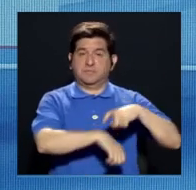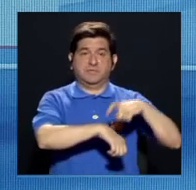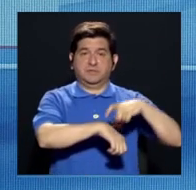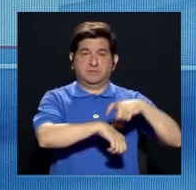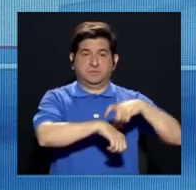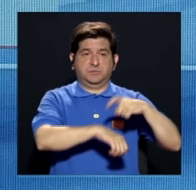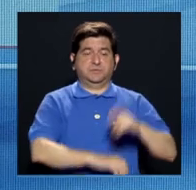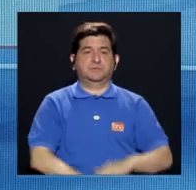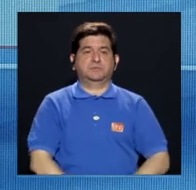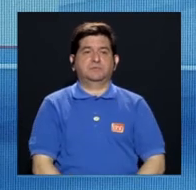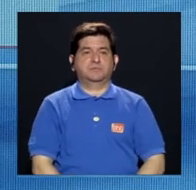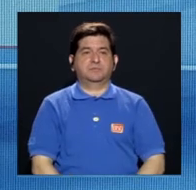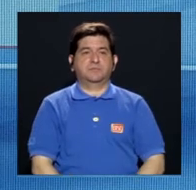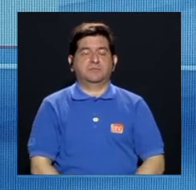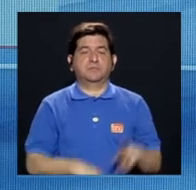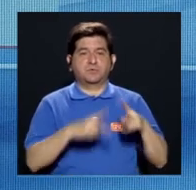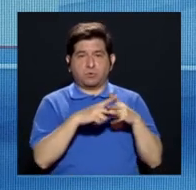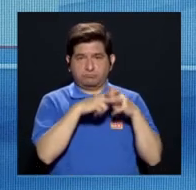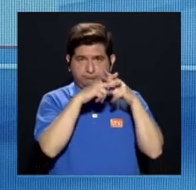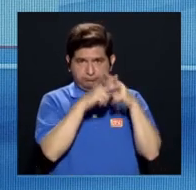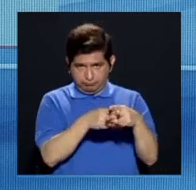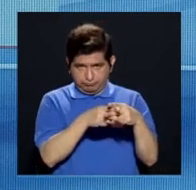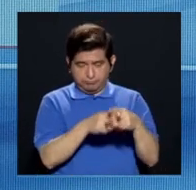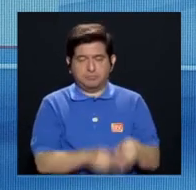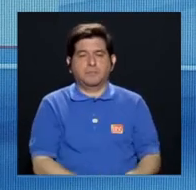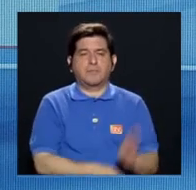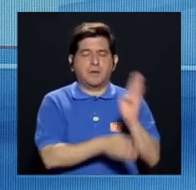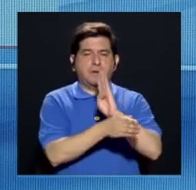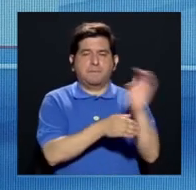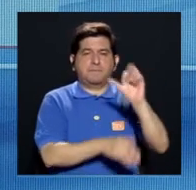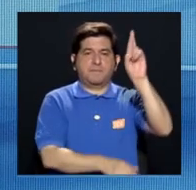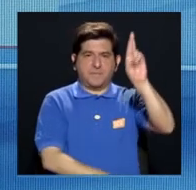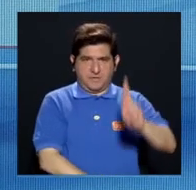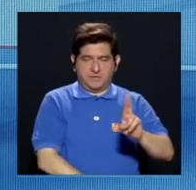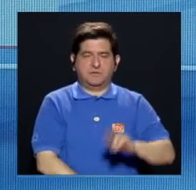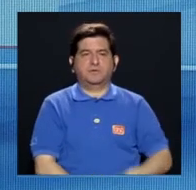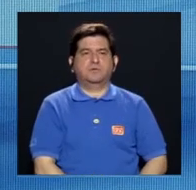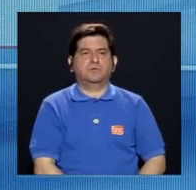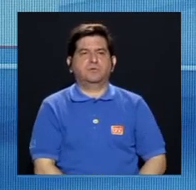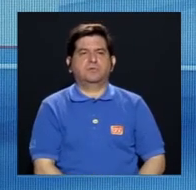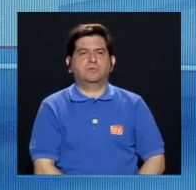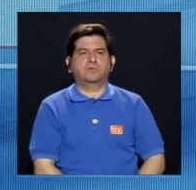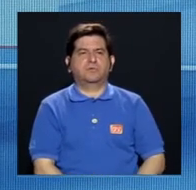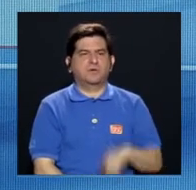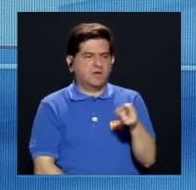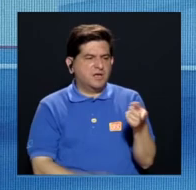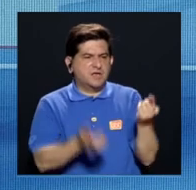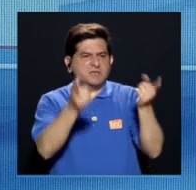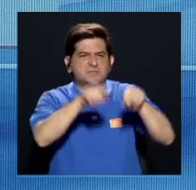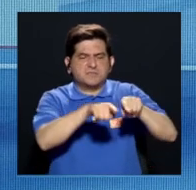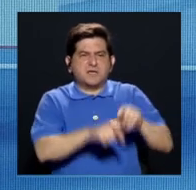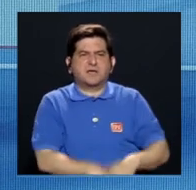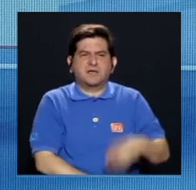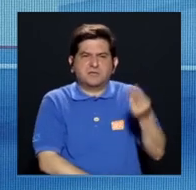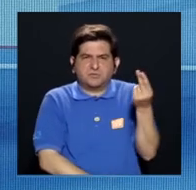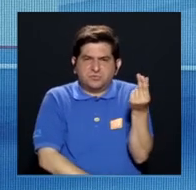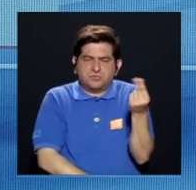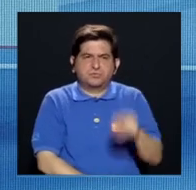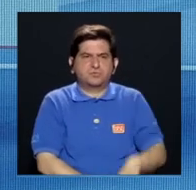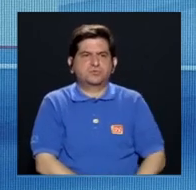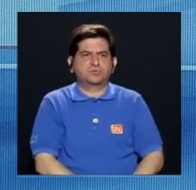momento, el fideicomiso del Banco de Costa Rica tenía, en cuanto a